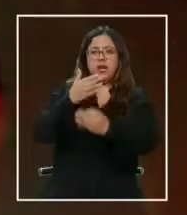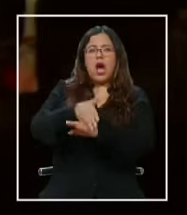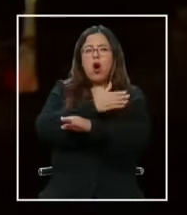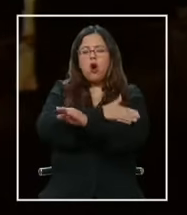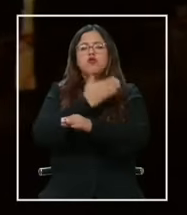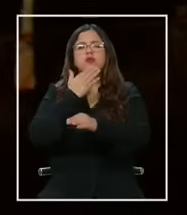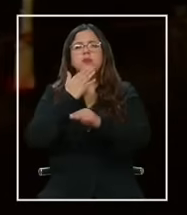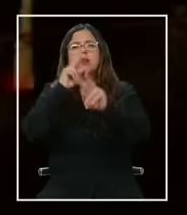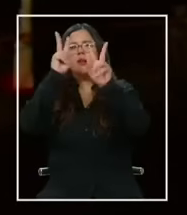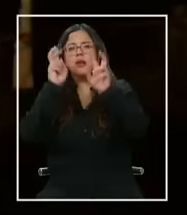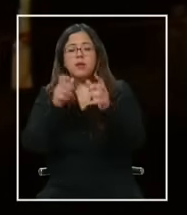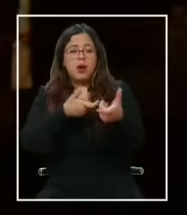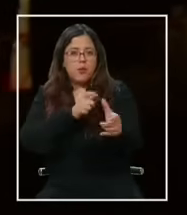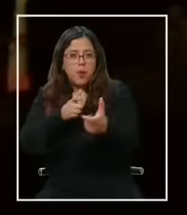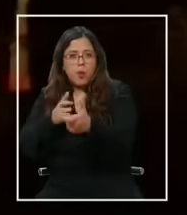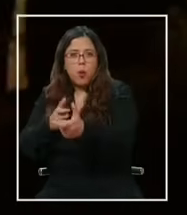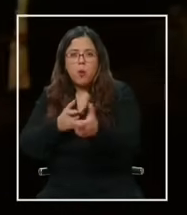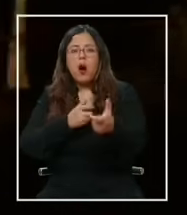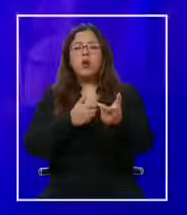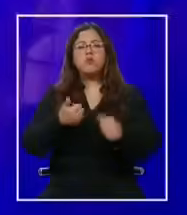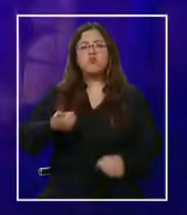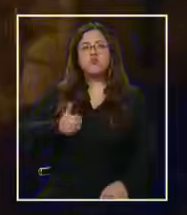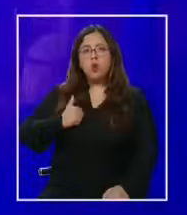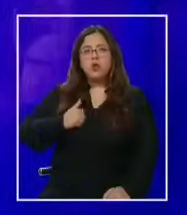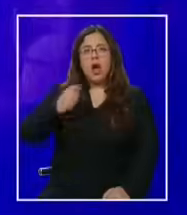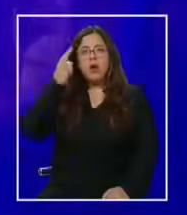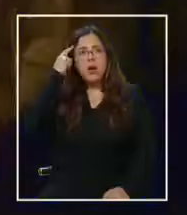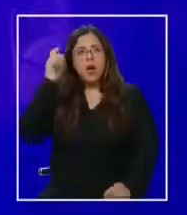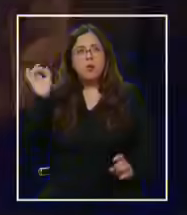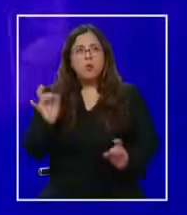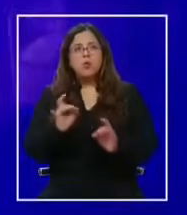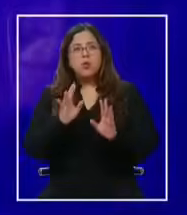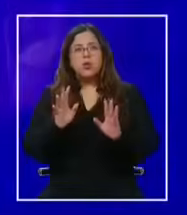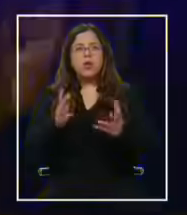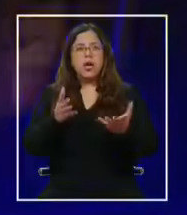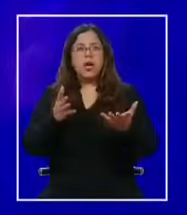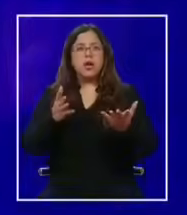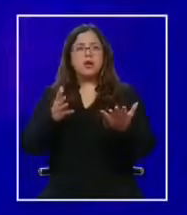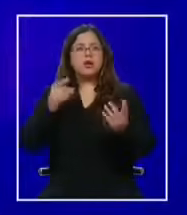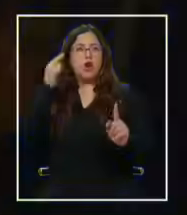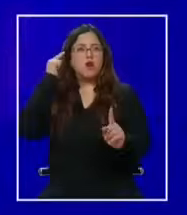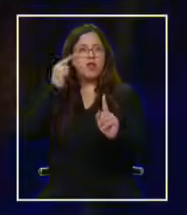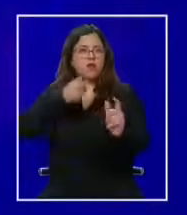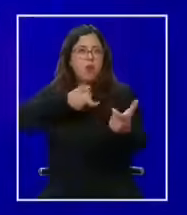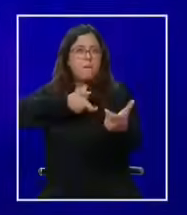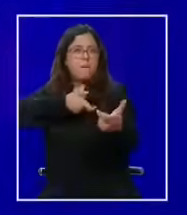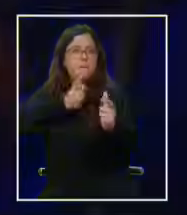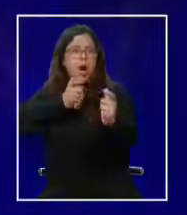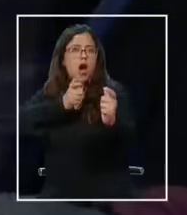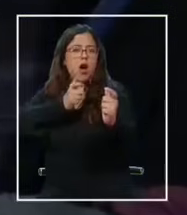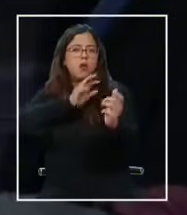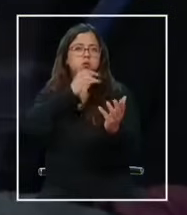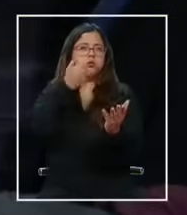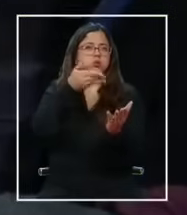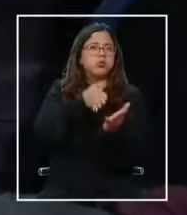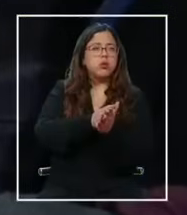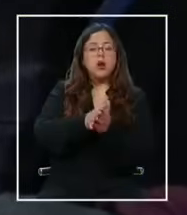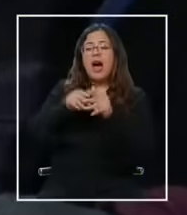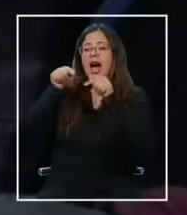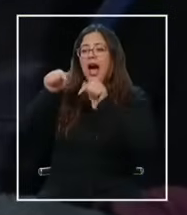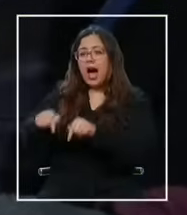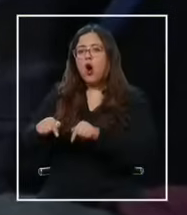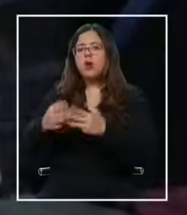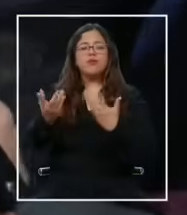premeditado forma de los disparos la policía no descarta se trate de una ejecución investigación que en este momento se encuentra en curso se están